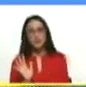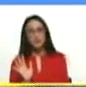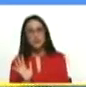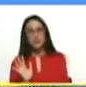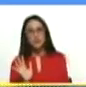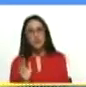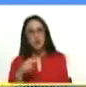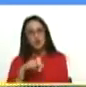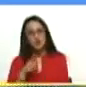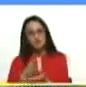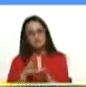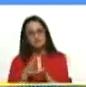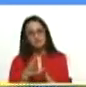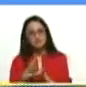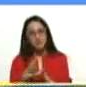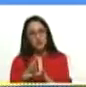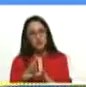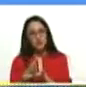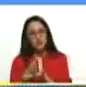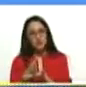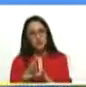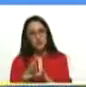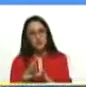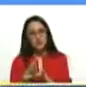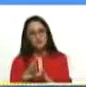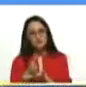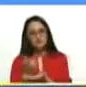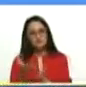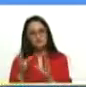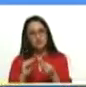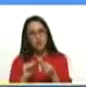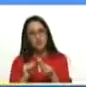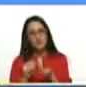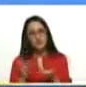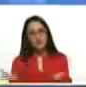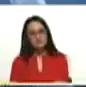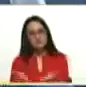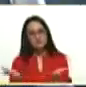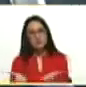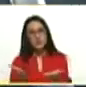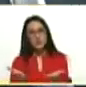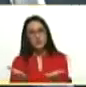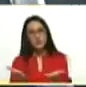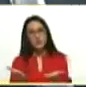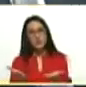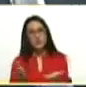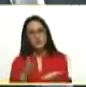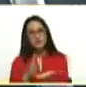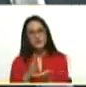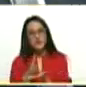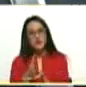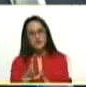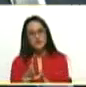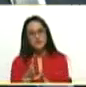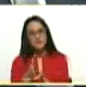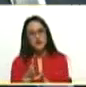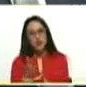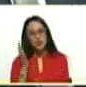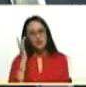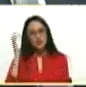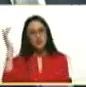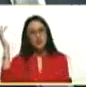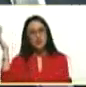Hemos sido firmes y consecuentes con la utopía concreta que nos movió. Hemos sido firmes y consecuentes con los